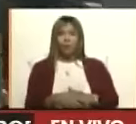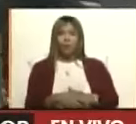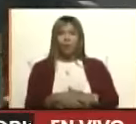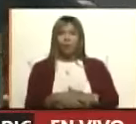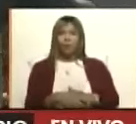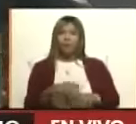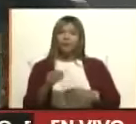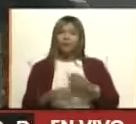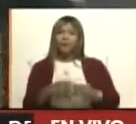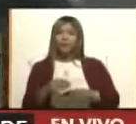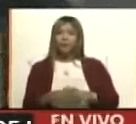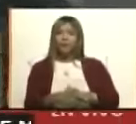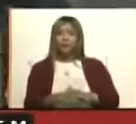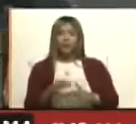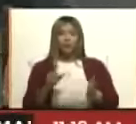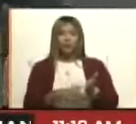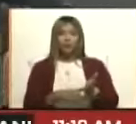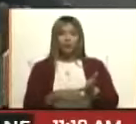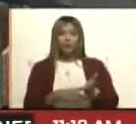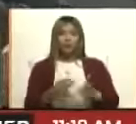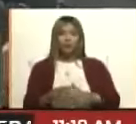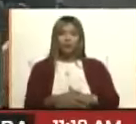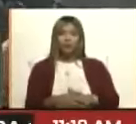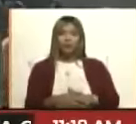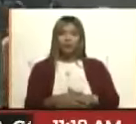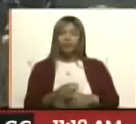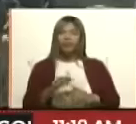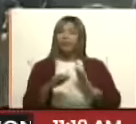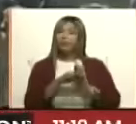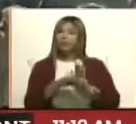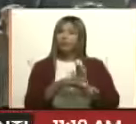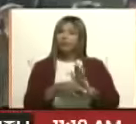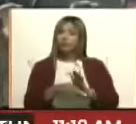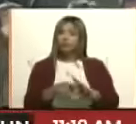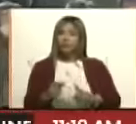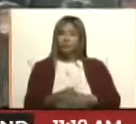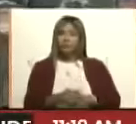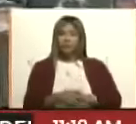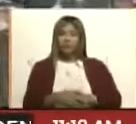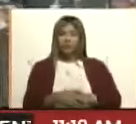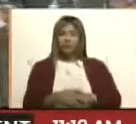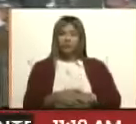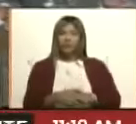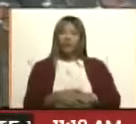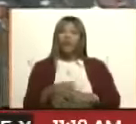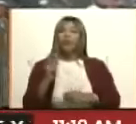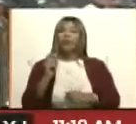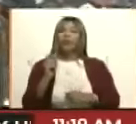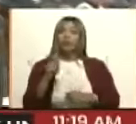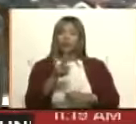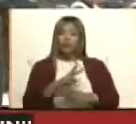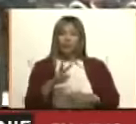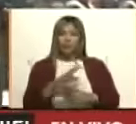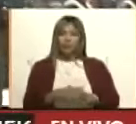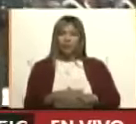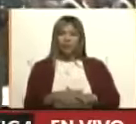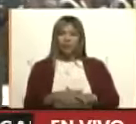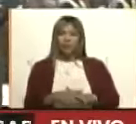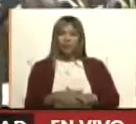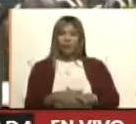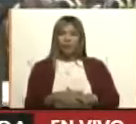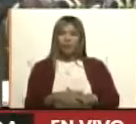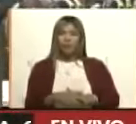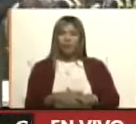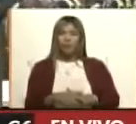se ha hecho cumpliendo estrictamente la Constitución de la República Bolivariana de